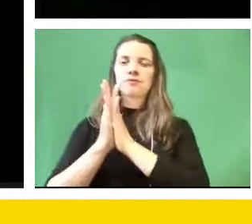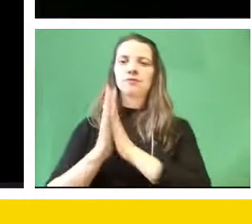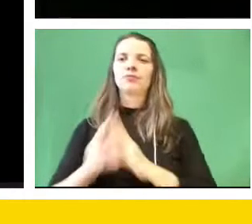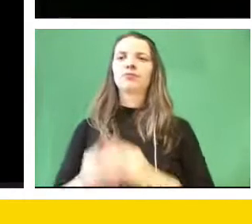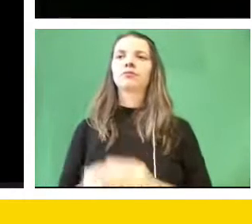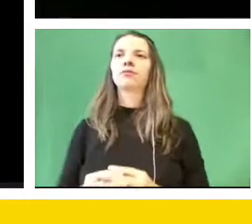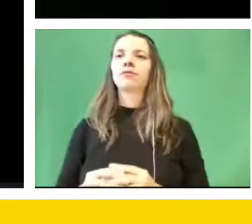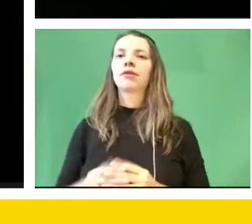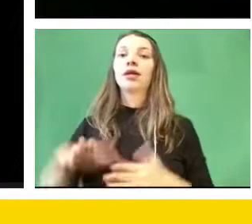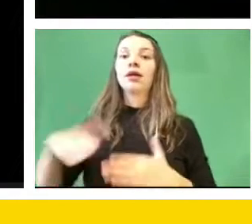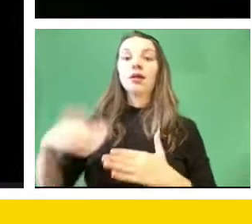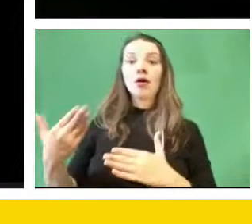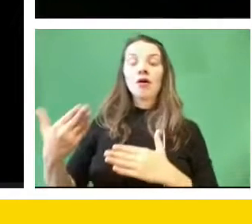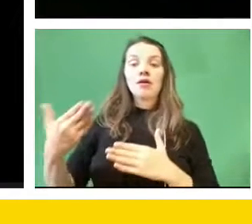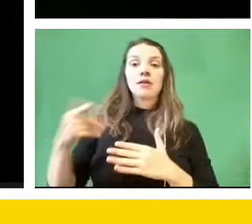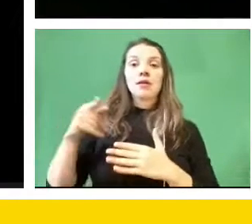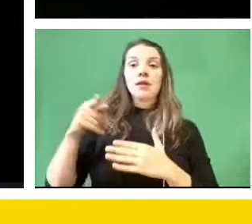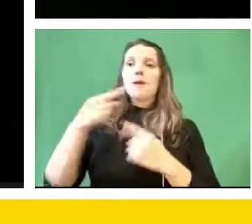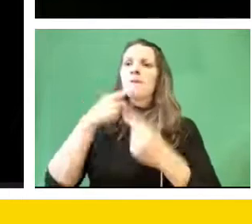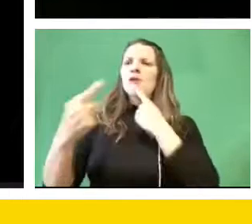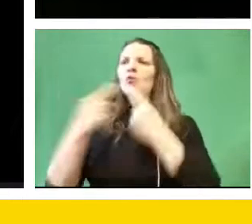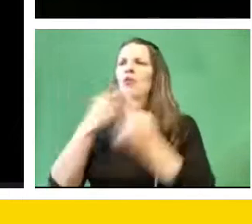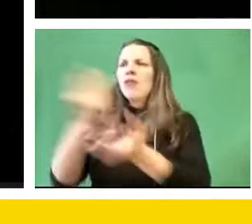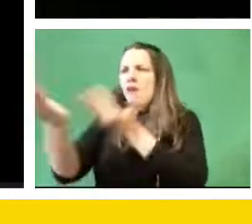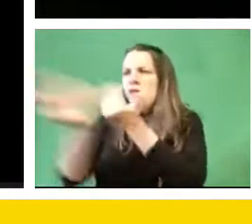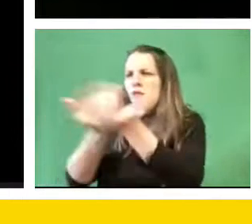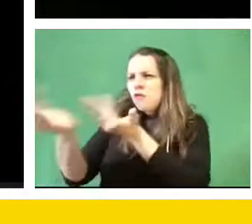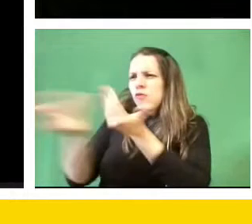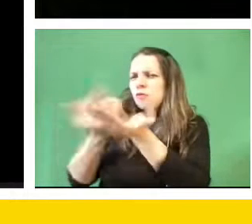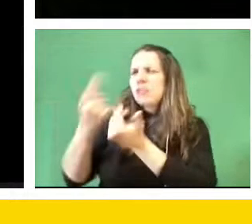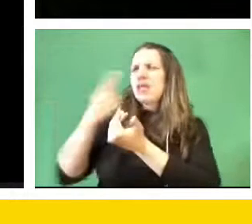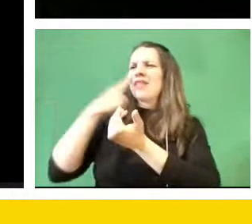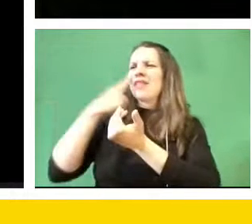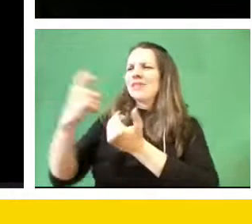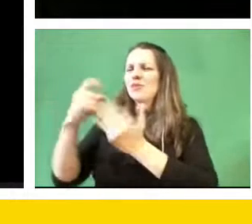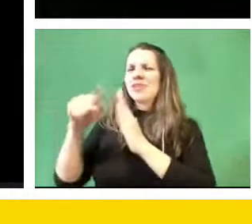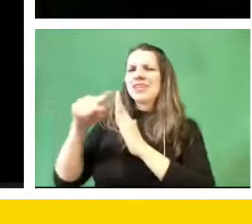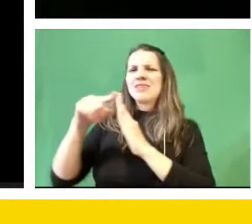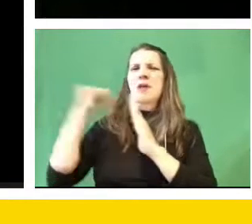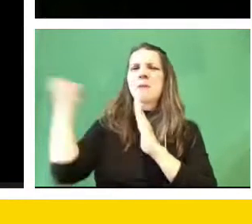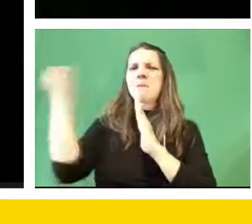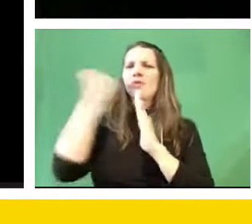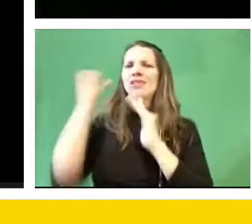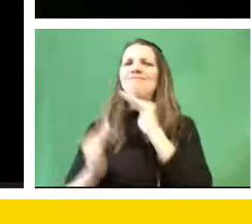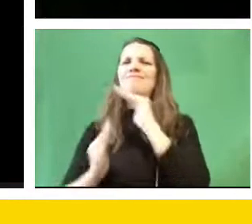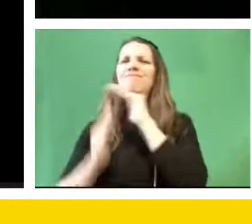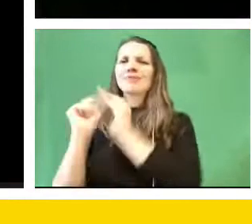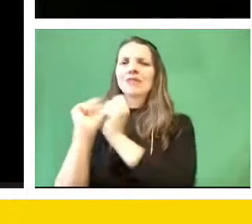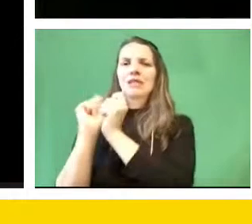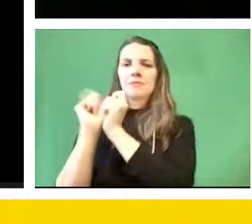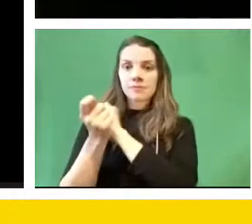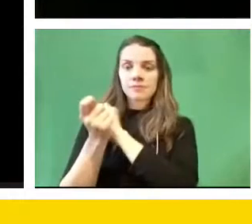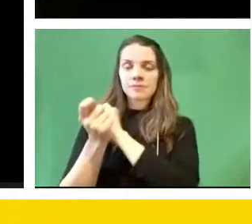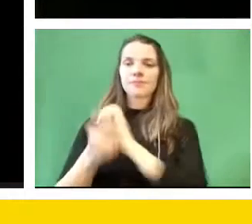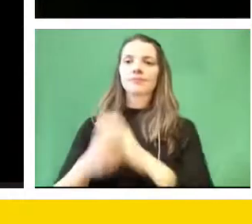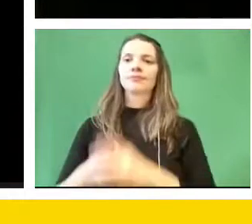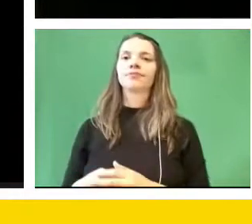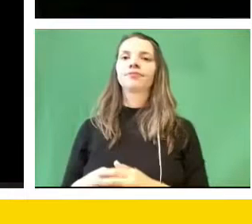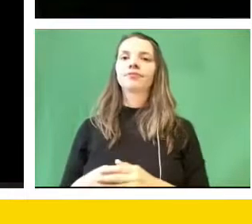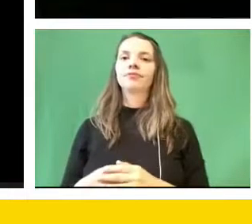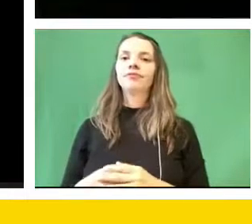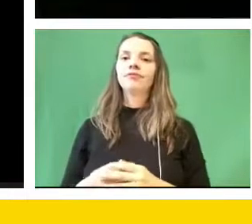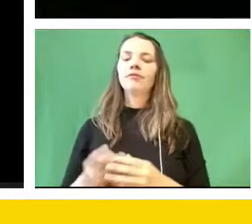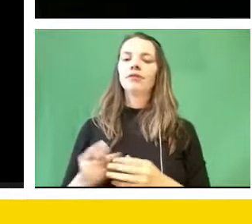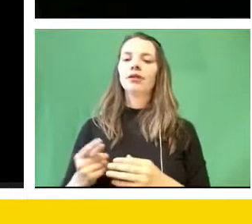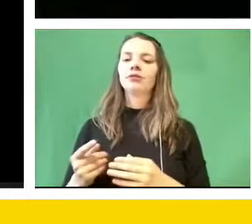prioridades las posibles intervenciones en el objeto arquitectónico y las categorizó. Surgió una metodología que en arquitectura podría